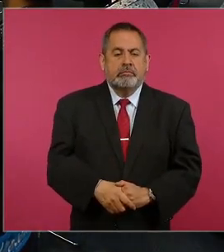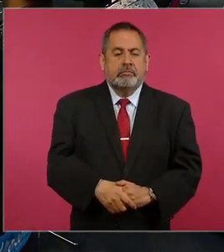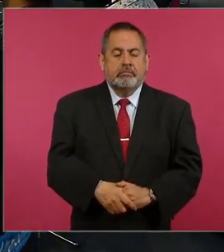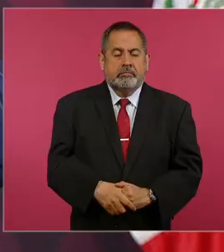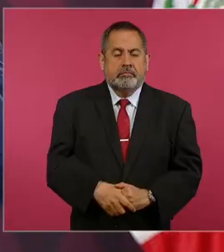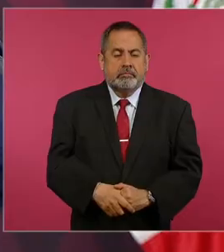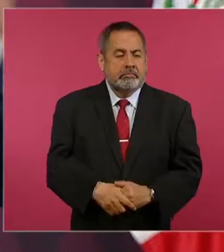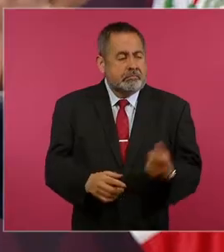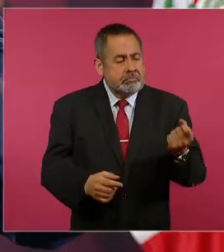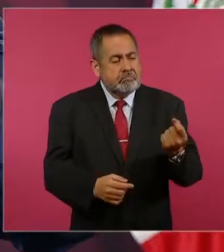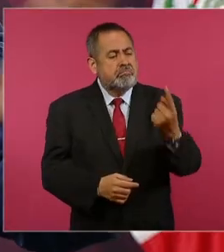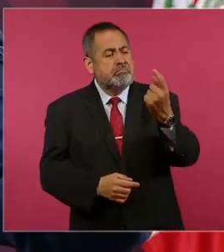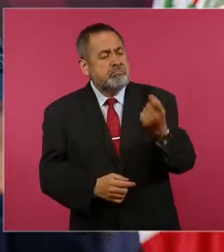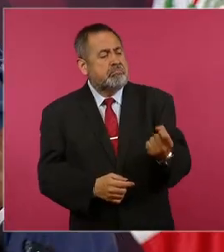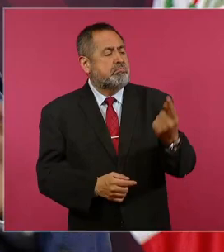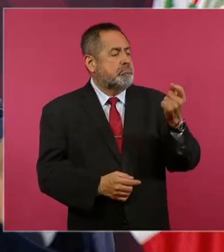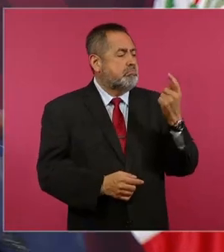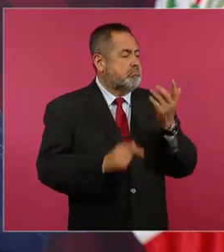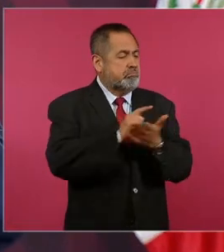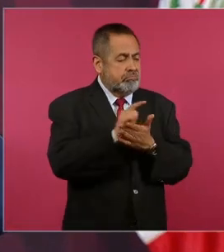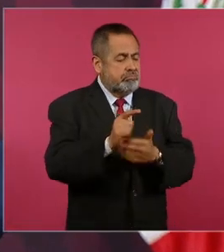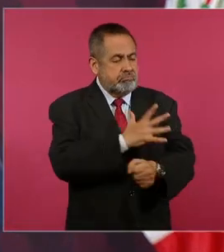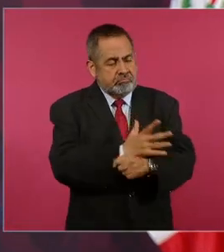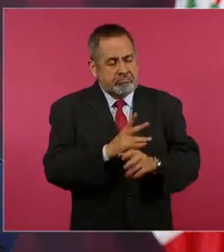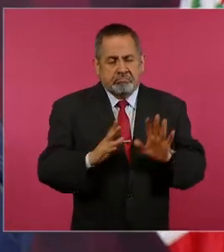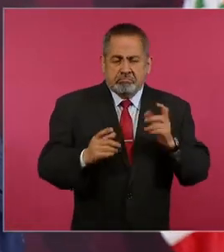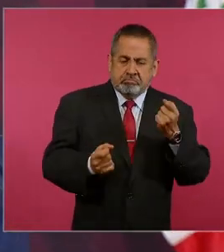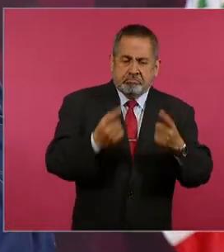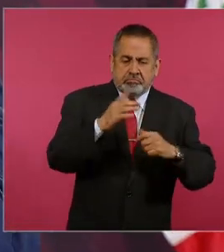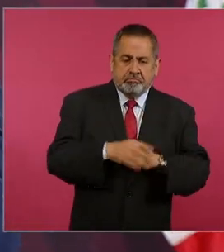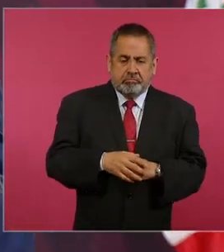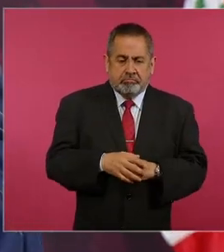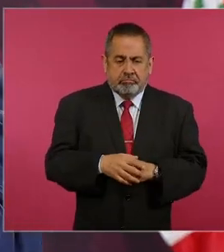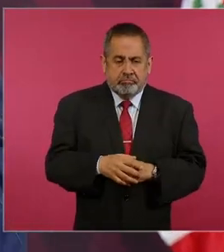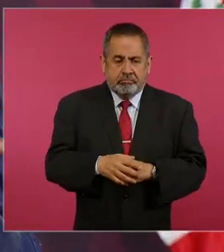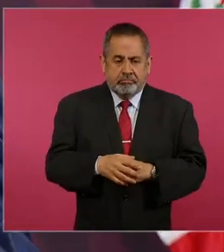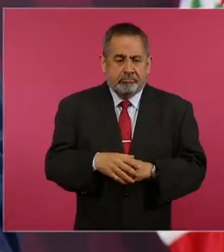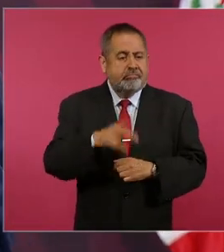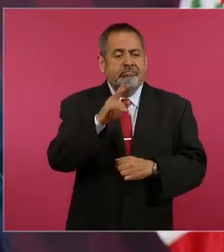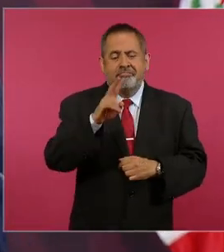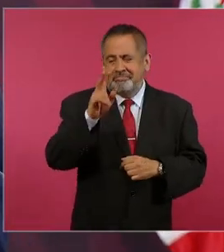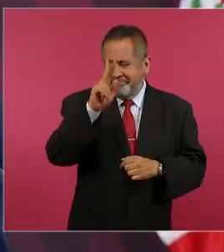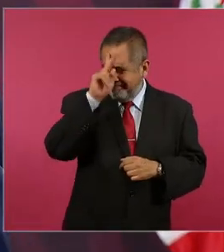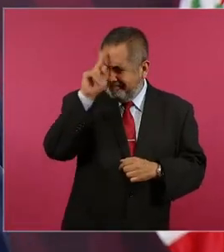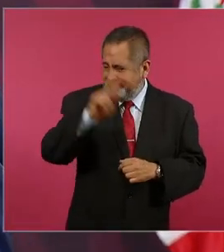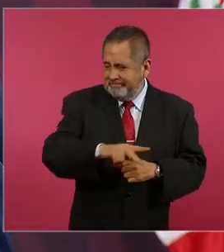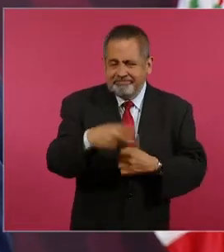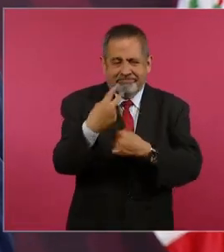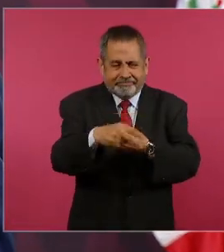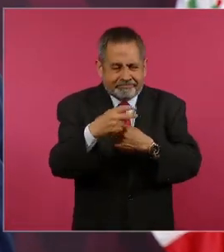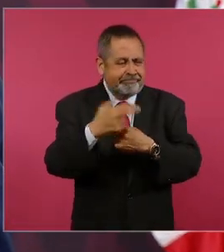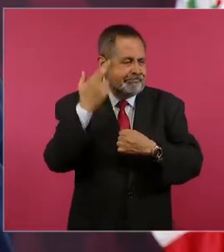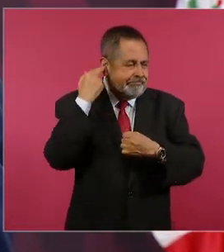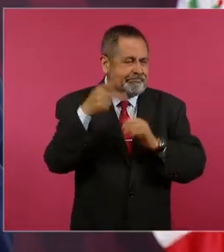con honrosas excepciones, sobre todo los medios convencionales,